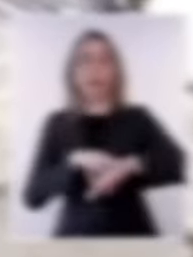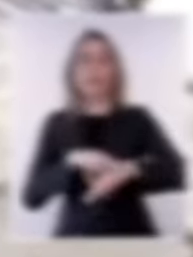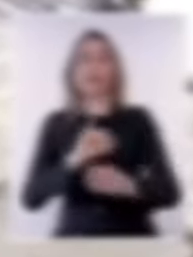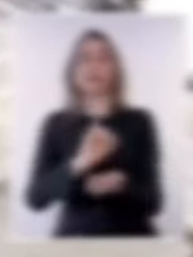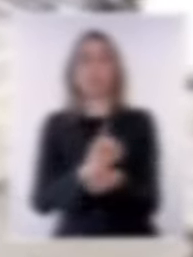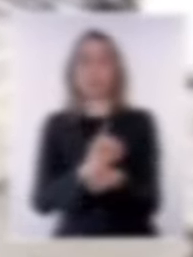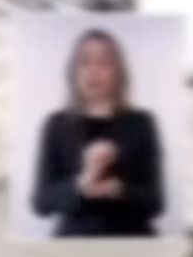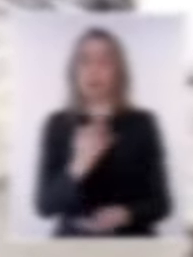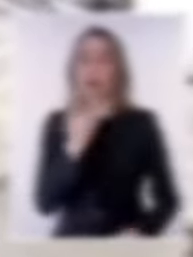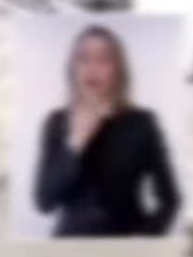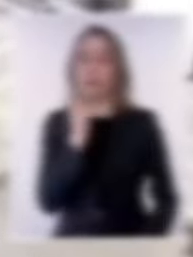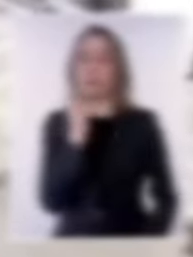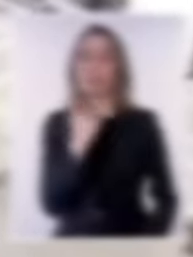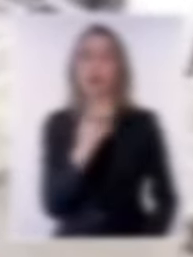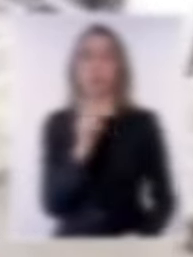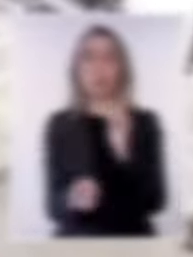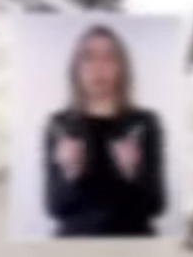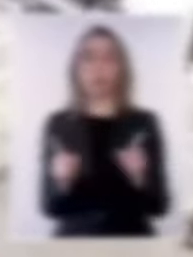acá.